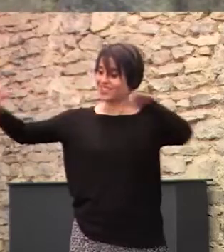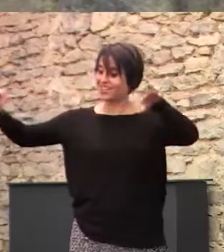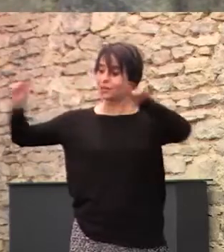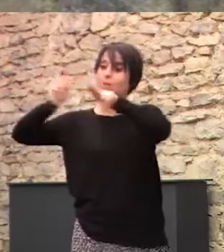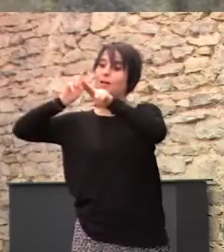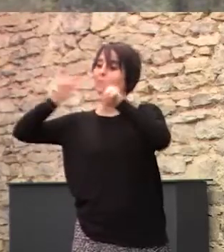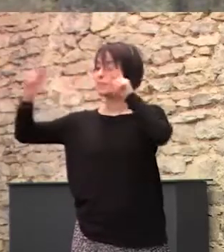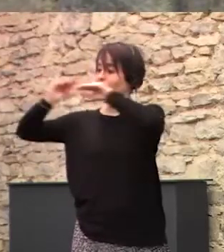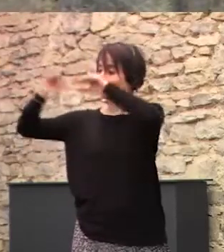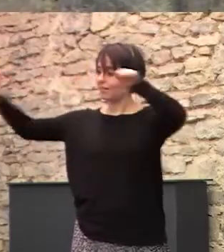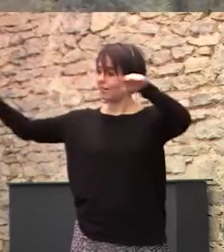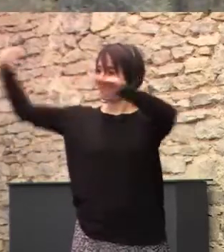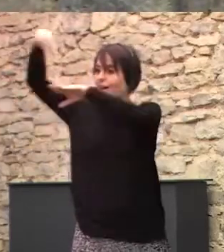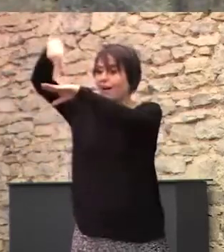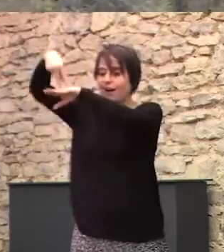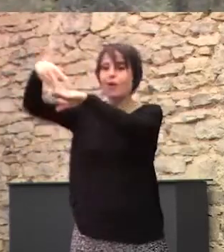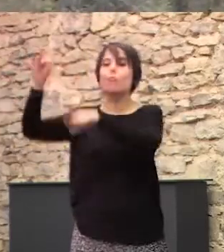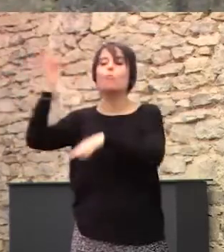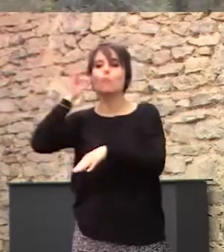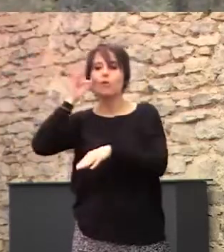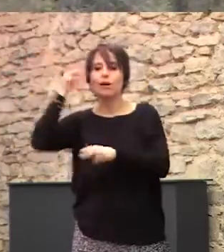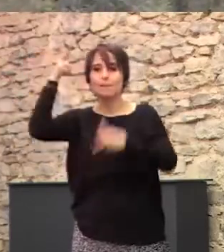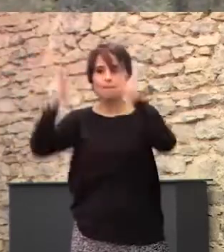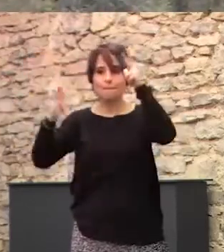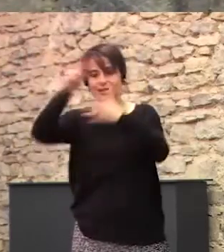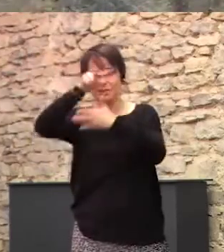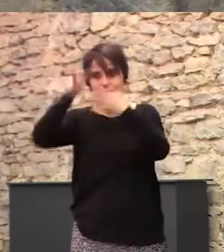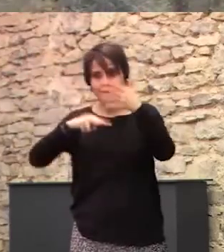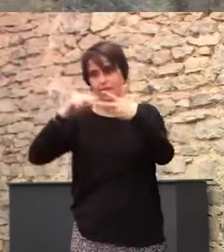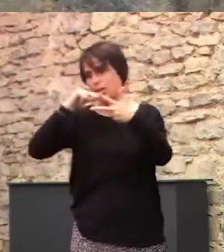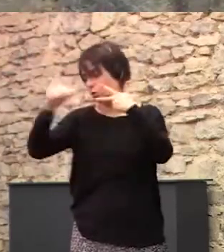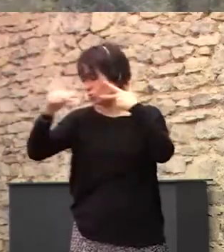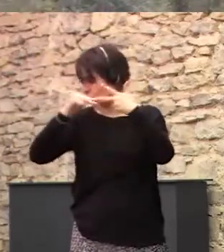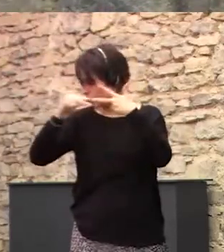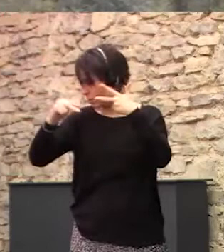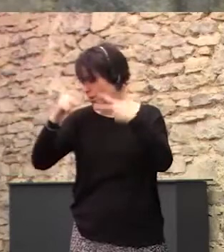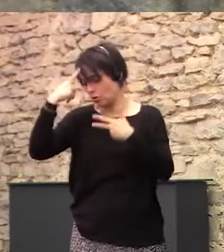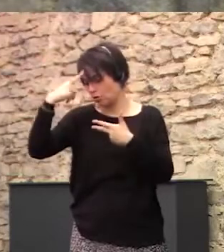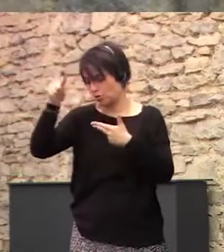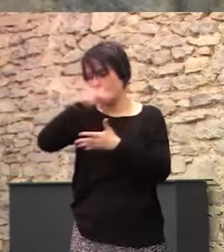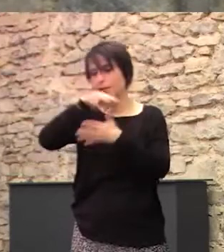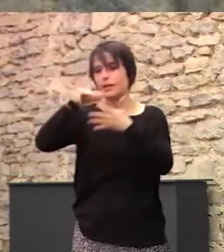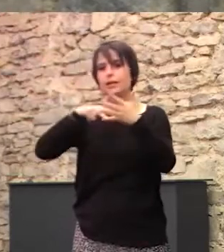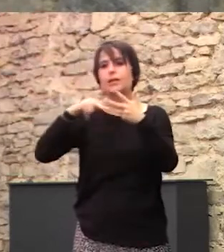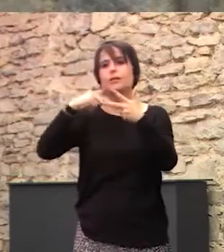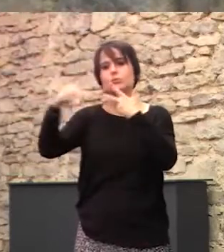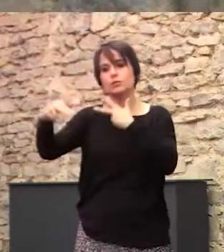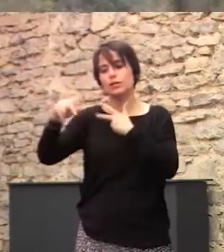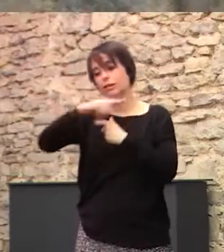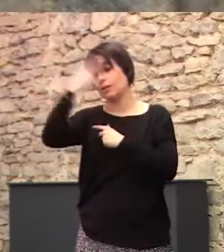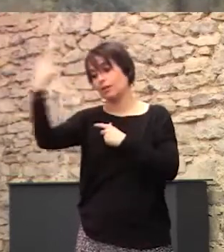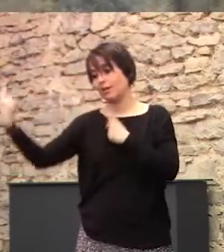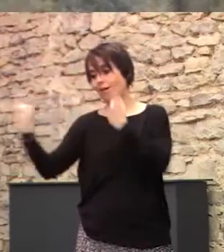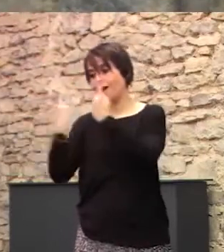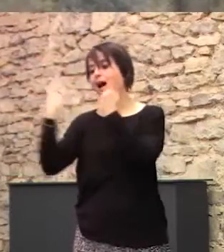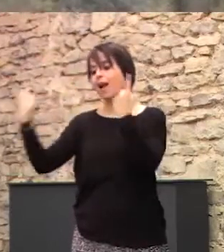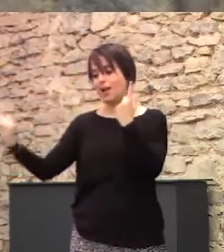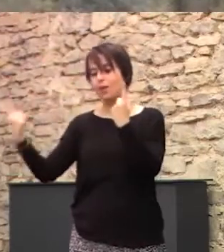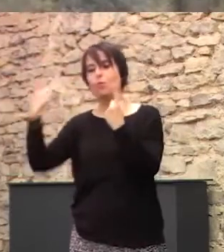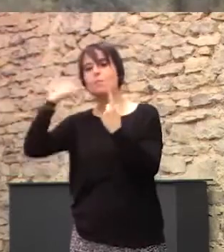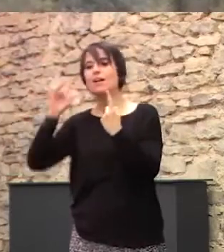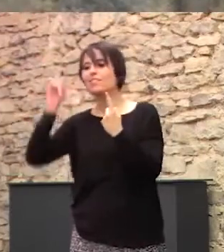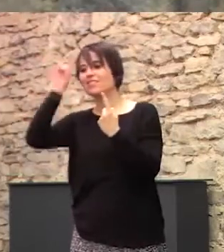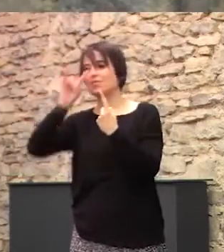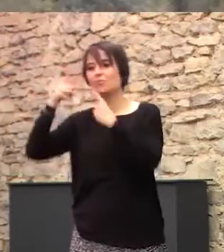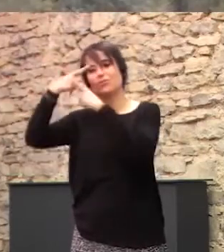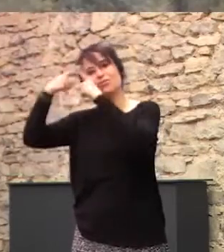visibilización, que estén mujeres, una vasca que lee en euskera o cualquier otra que sabe leer en euskera y una que se note que es de